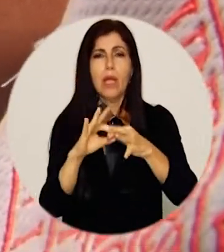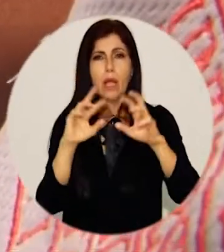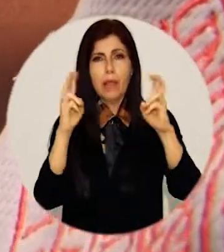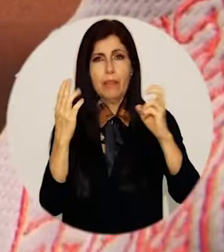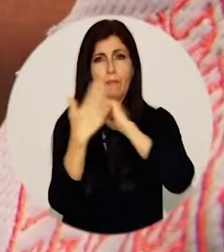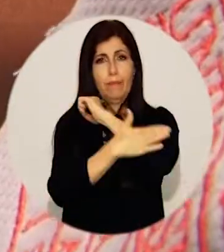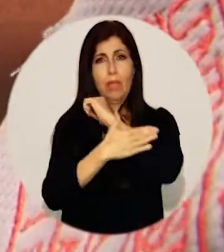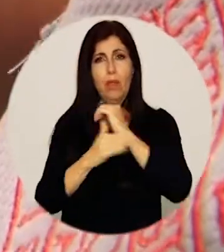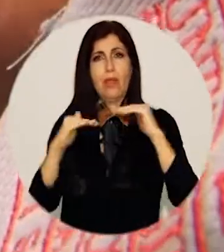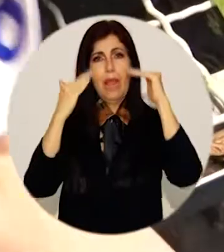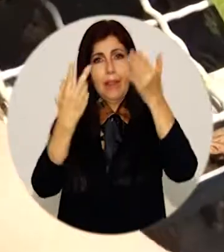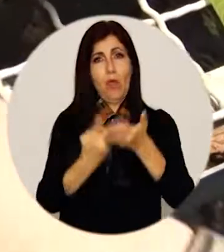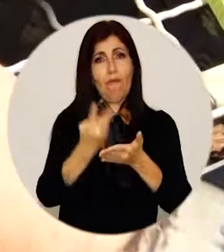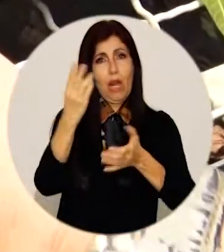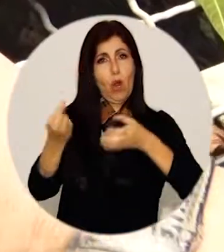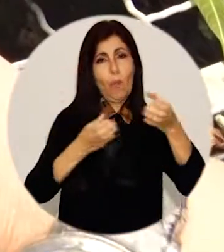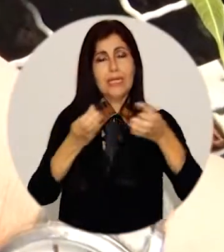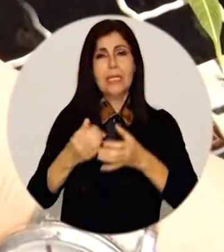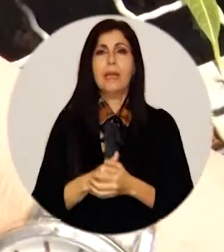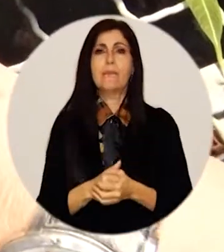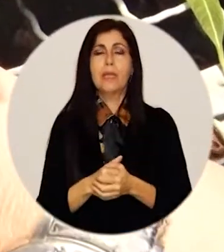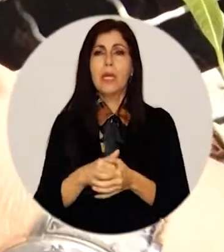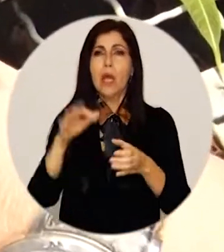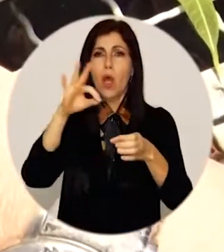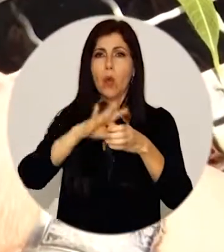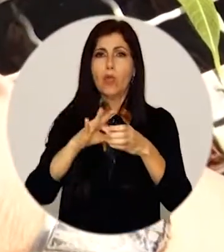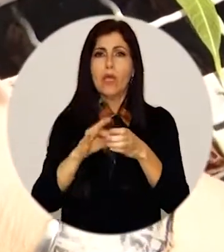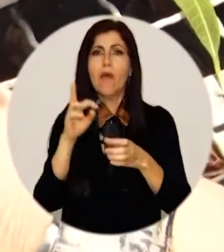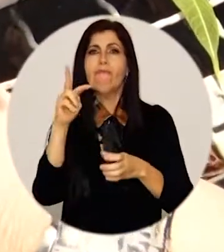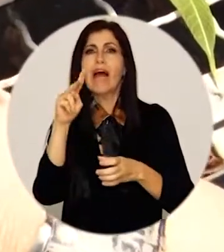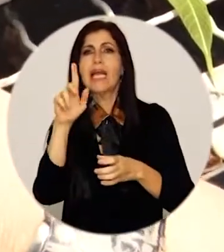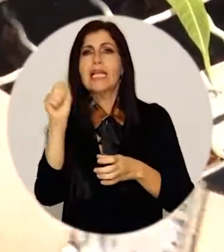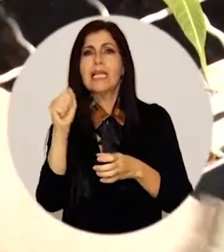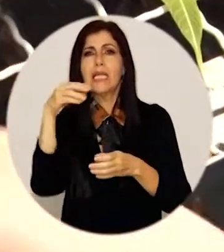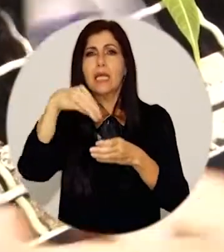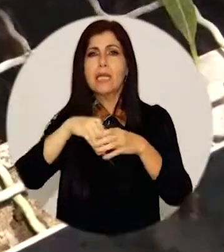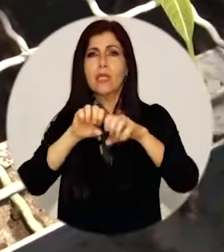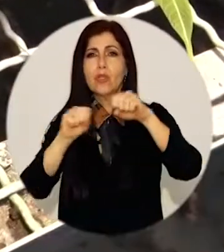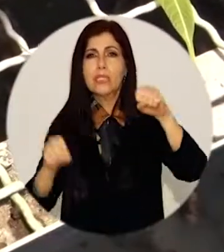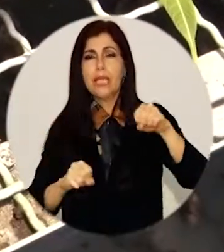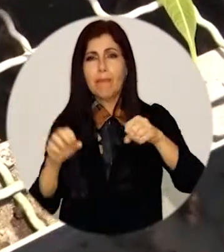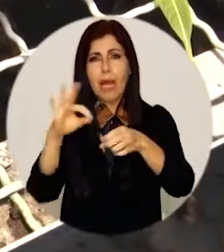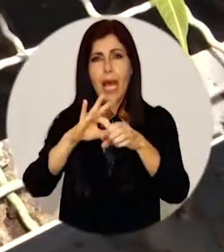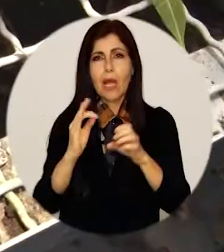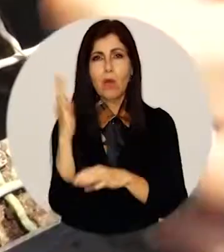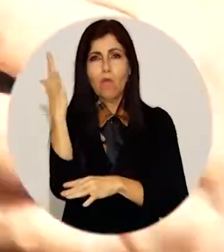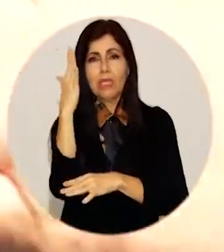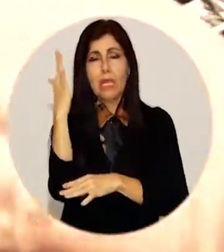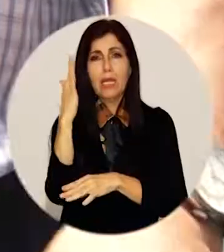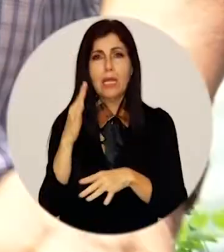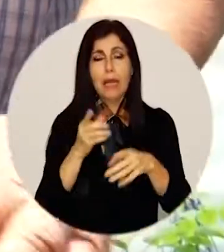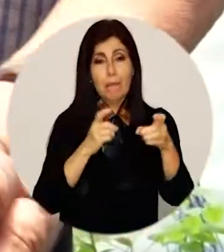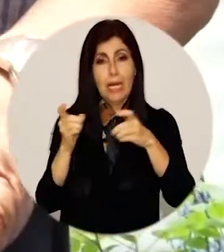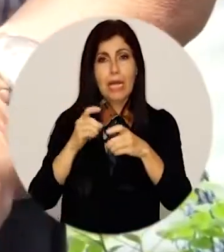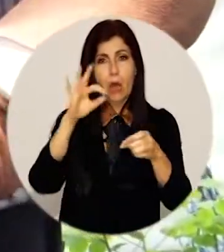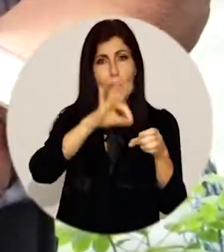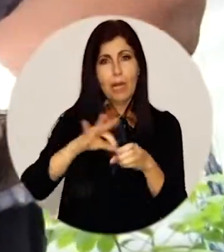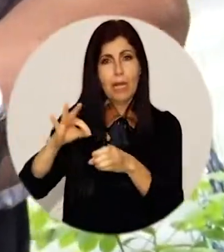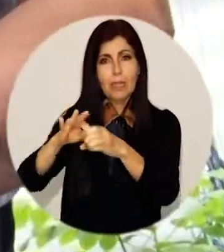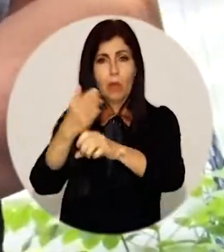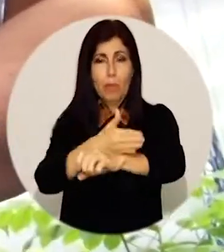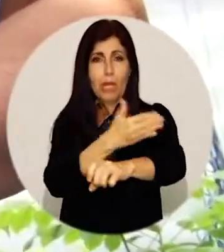alto valor comercial, cultivo de vainilla en sistemas agroforestales, manejo de plantaciones